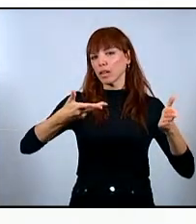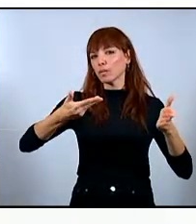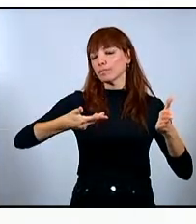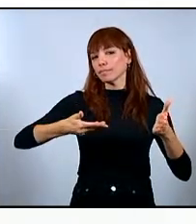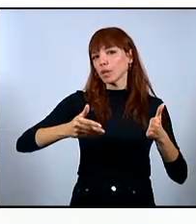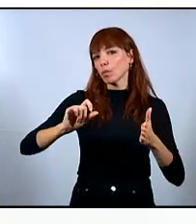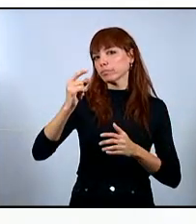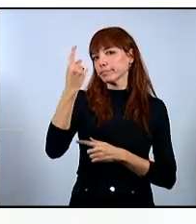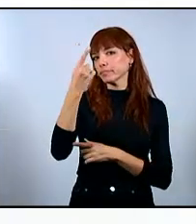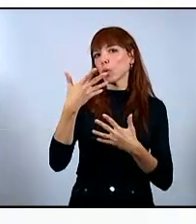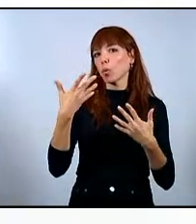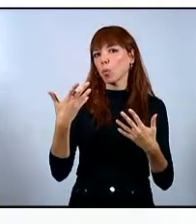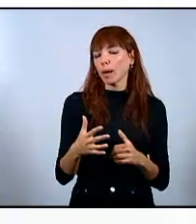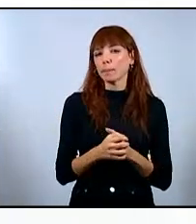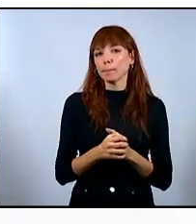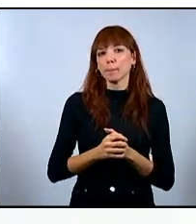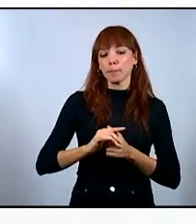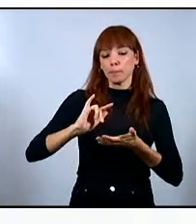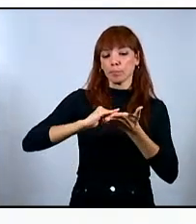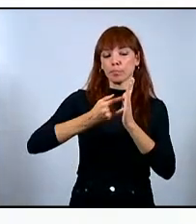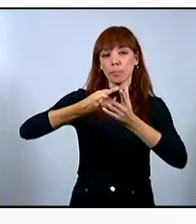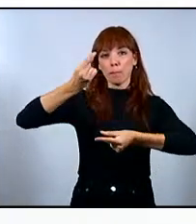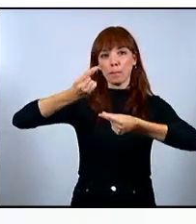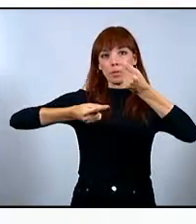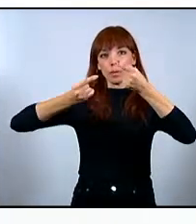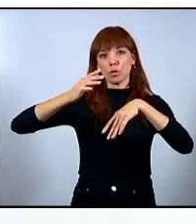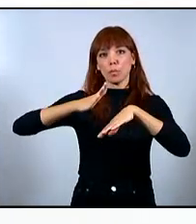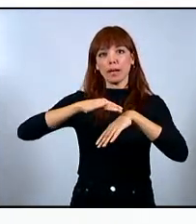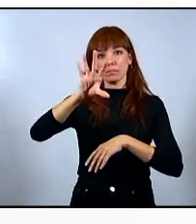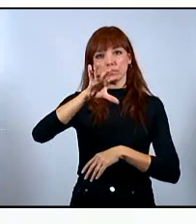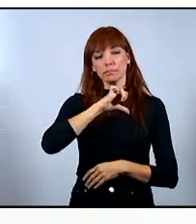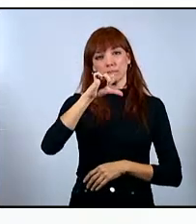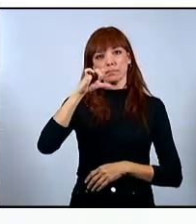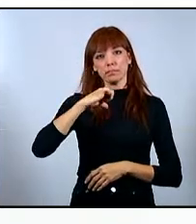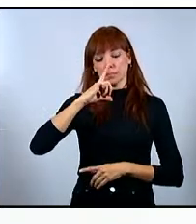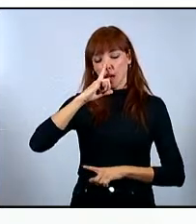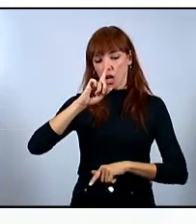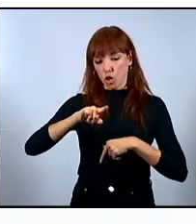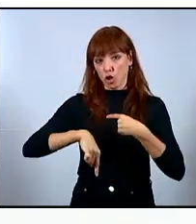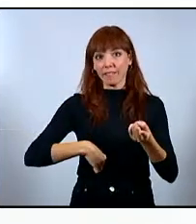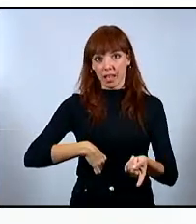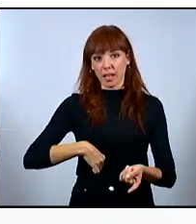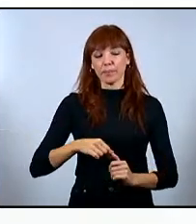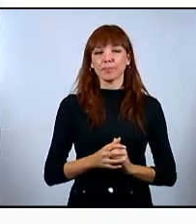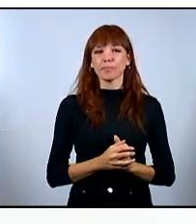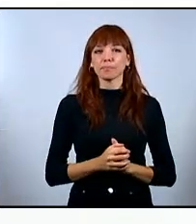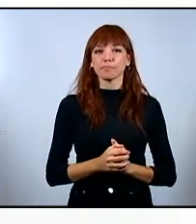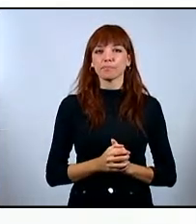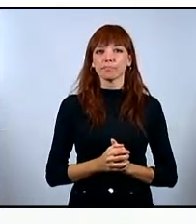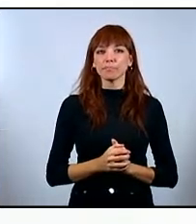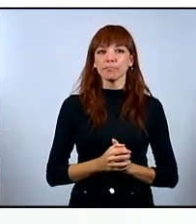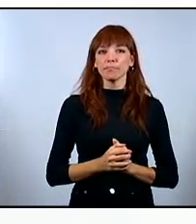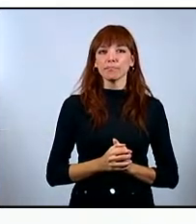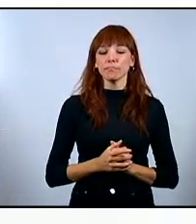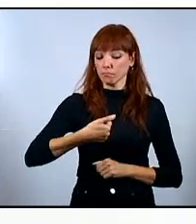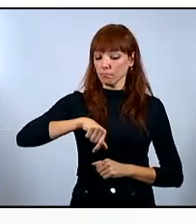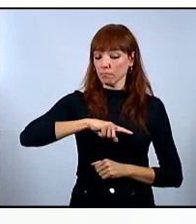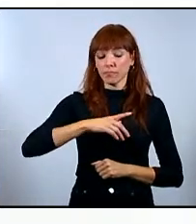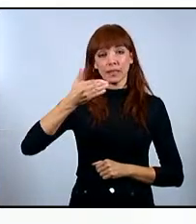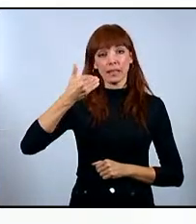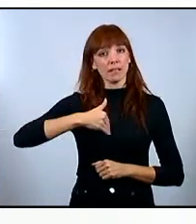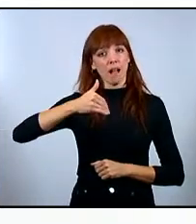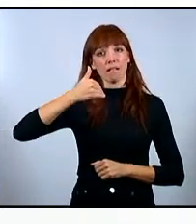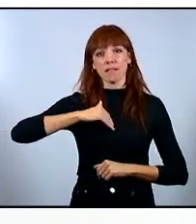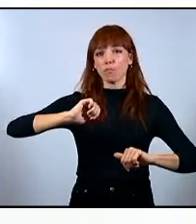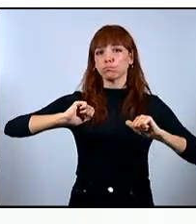el proyecto de presupuestos para la comunidad autónoma para el año 2024. Nosotros ya hemos marcado el camino y